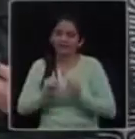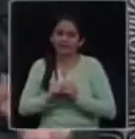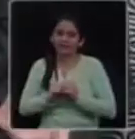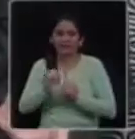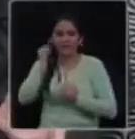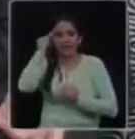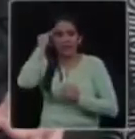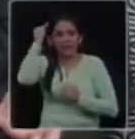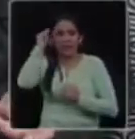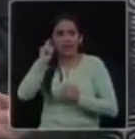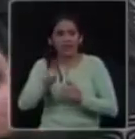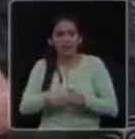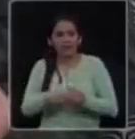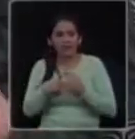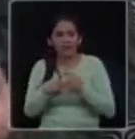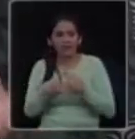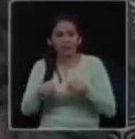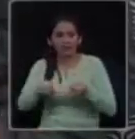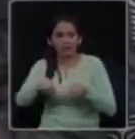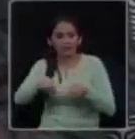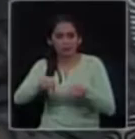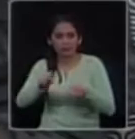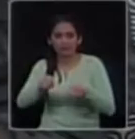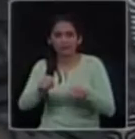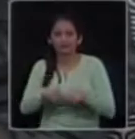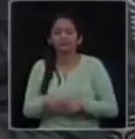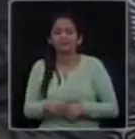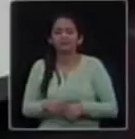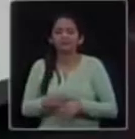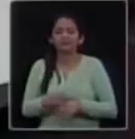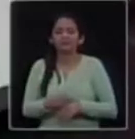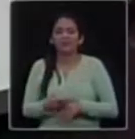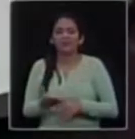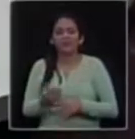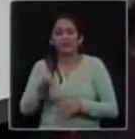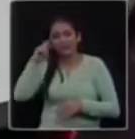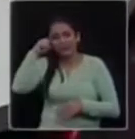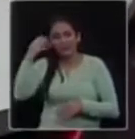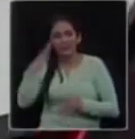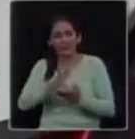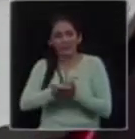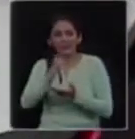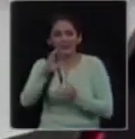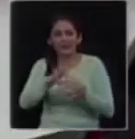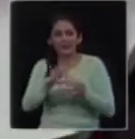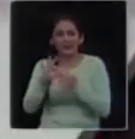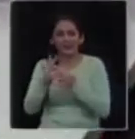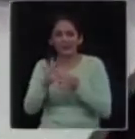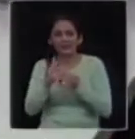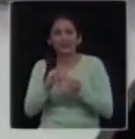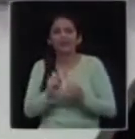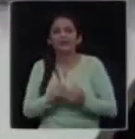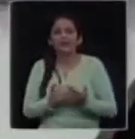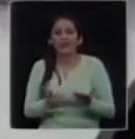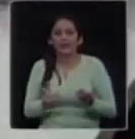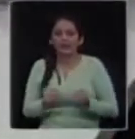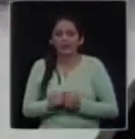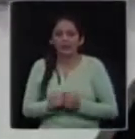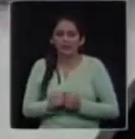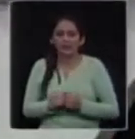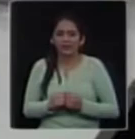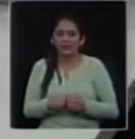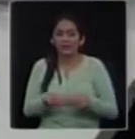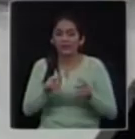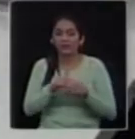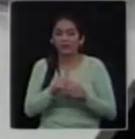negocio, esto puede ser un emprendimiento. Fui a una reunión de ex compañeros del colegio y un amigo me dice, yo quiero una moto como la tuya, que se vea como de la Segunda Guerra